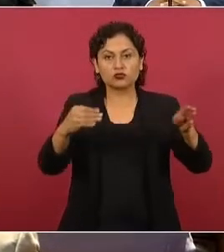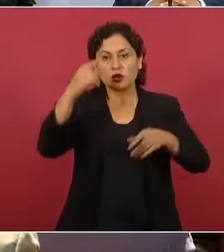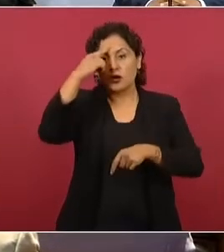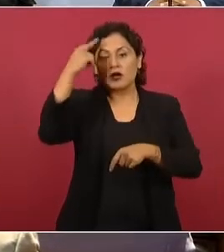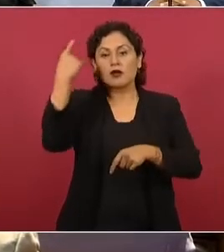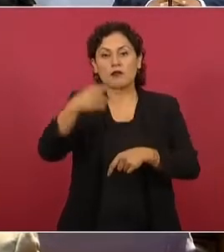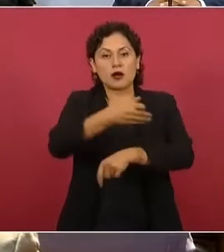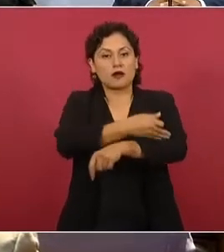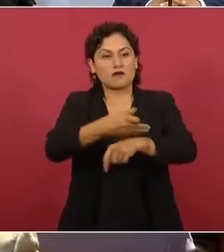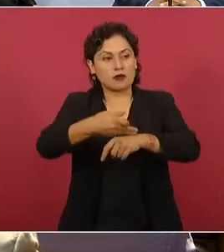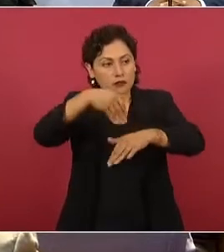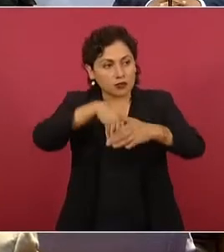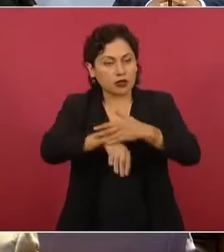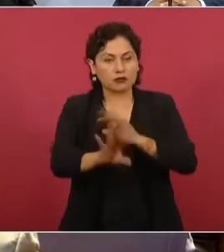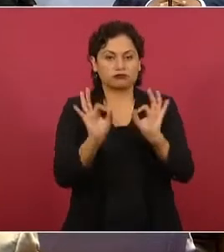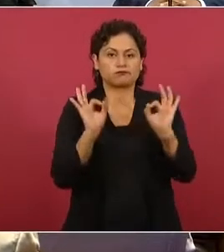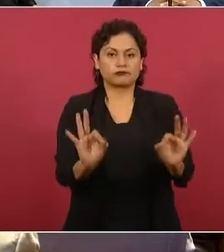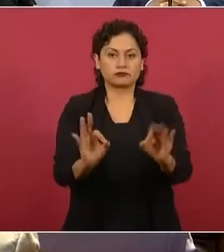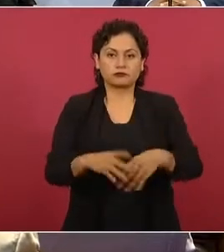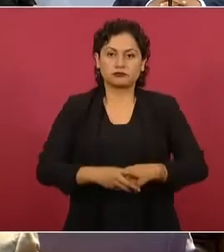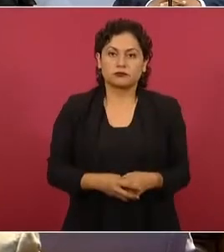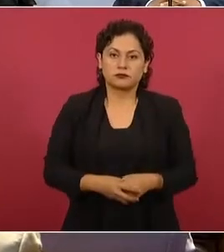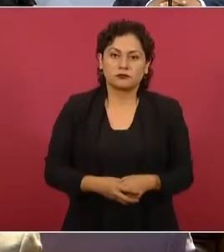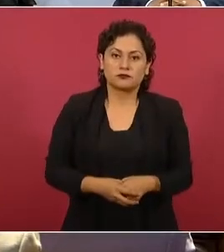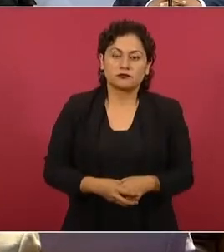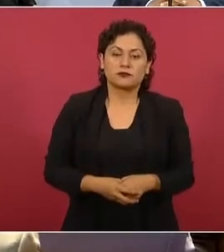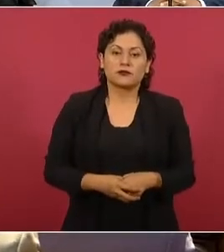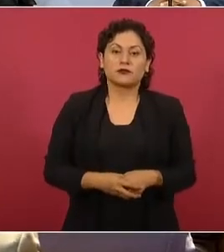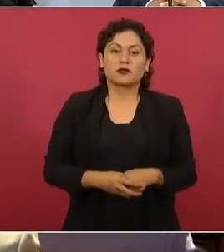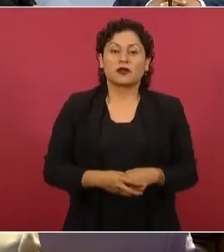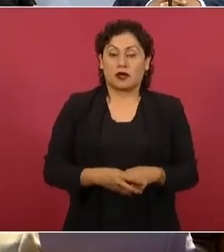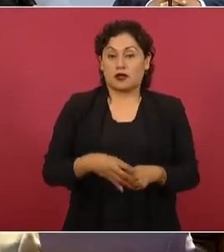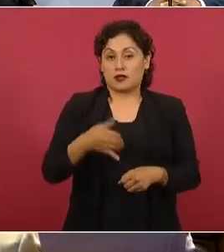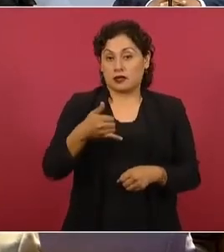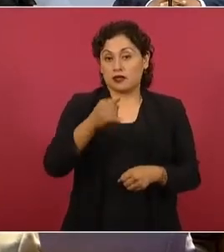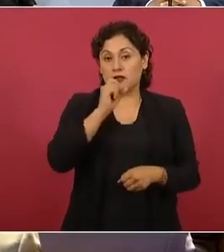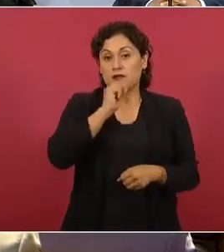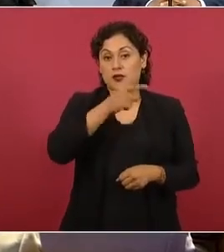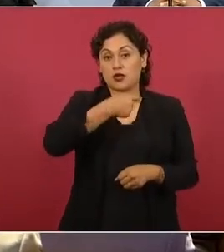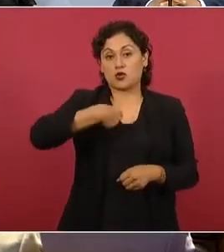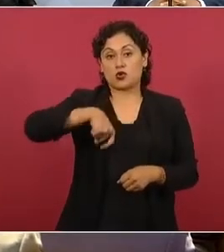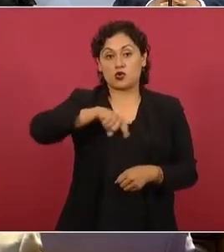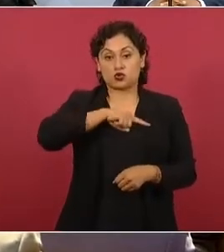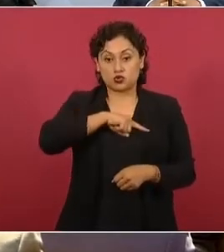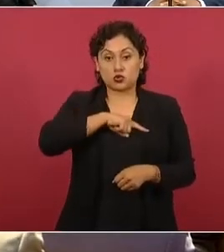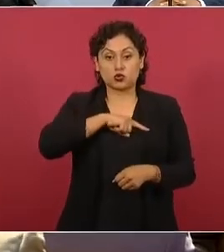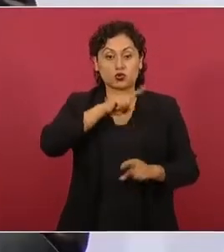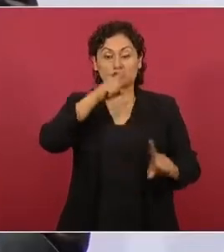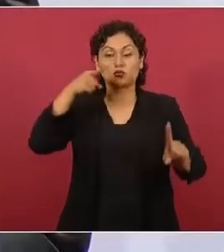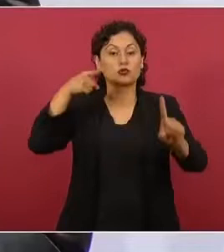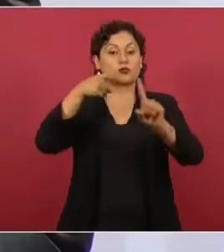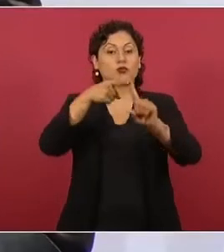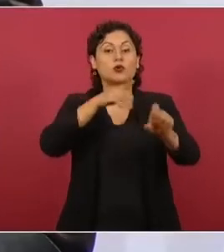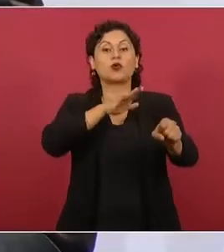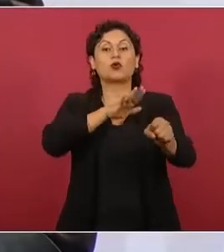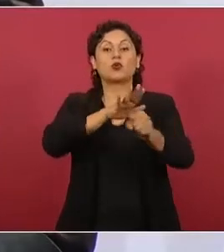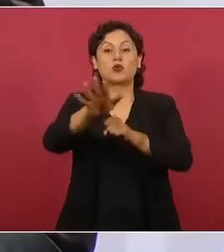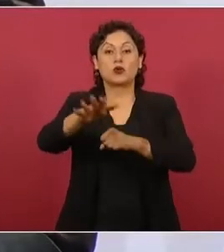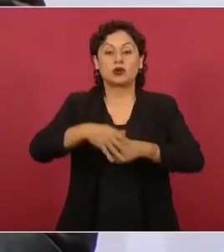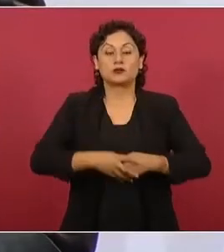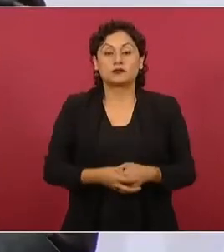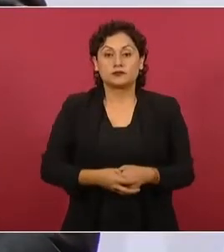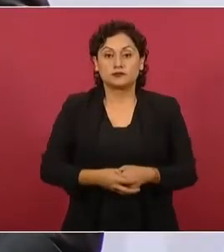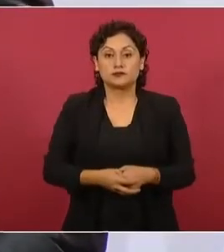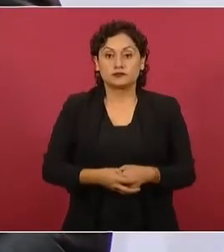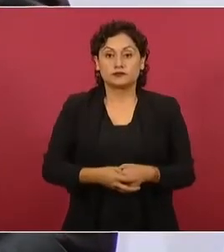sociedad. En la misma dirección, buscaremos como sector sustituir el oneroso